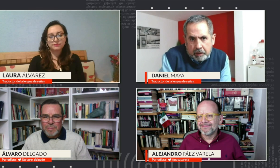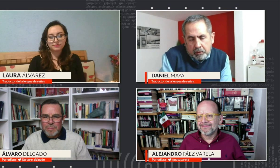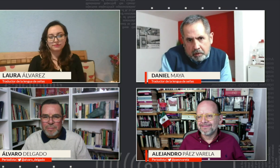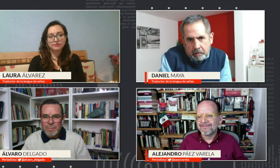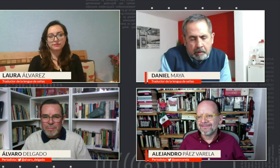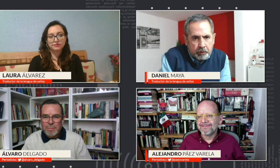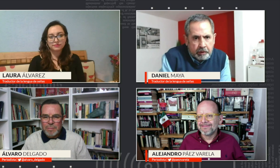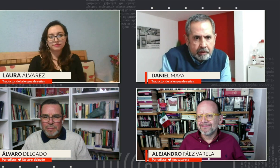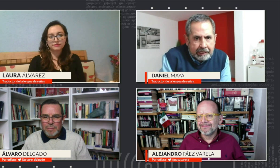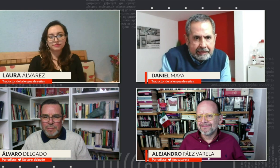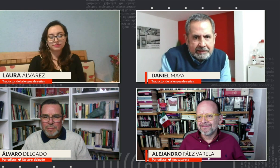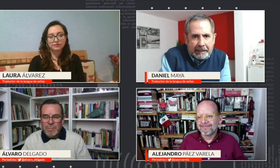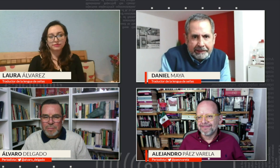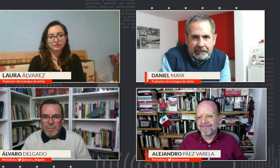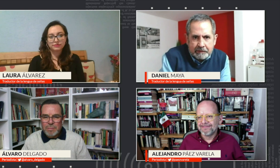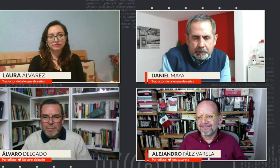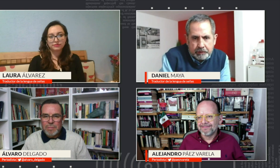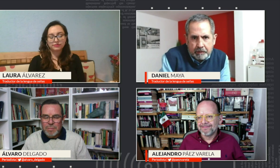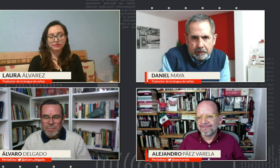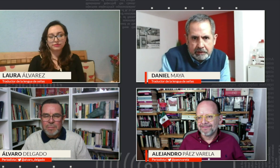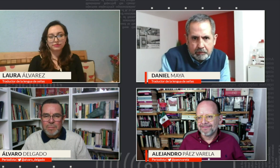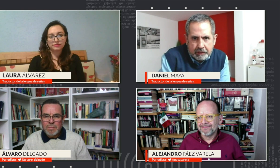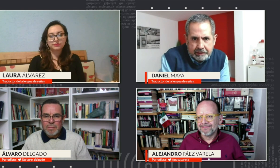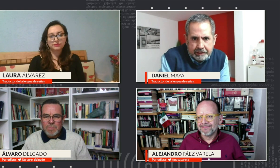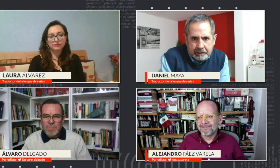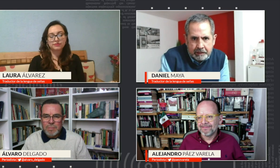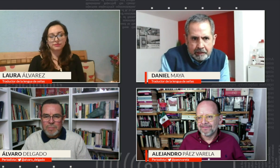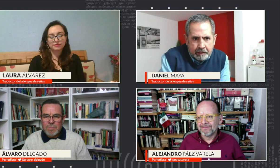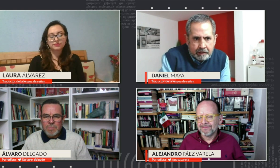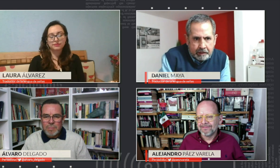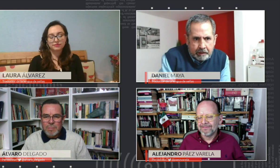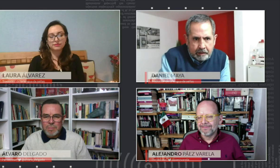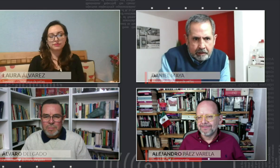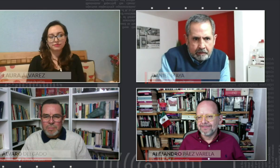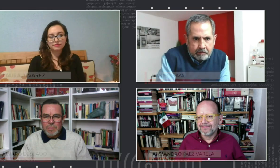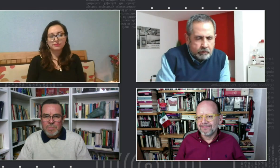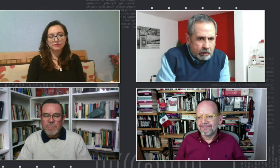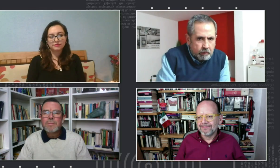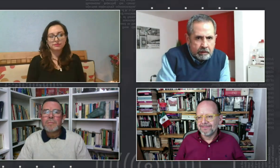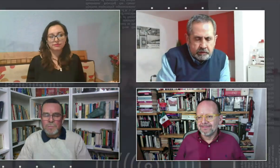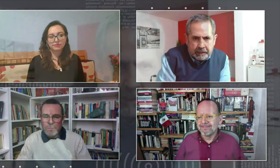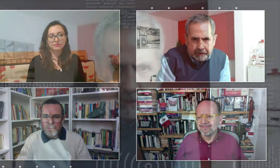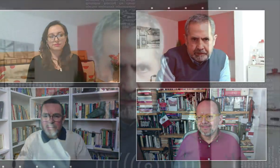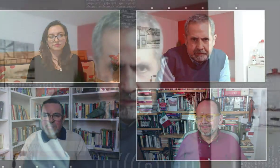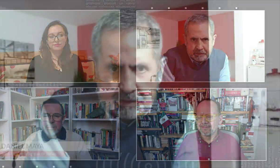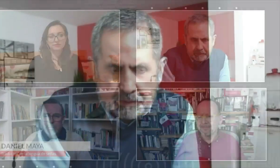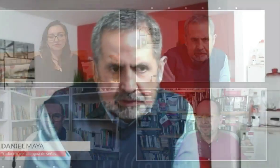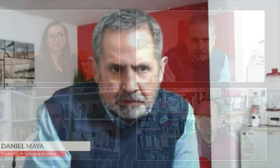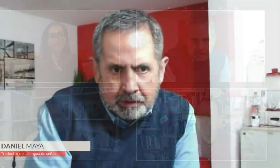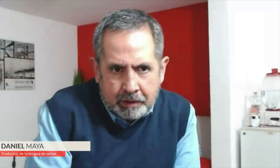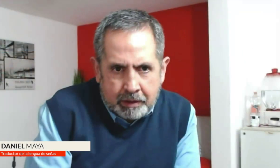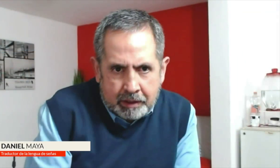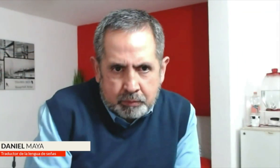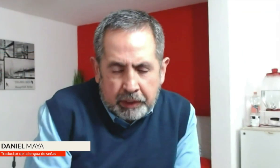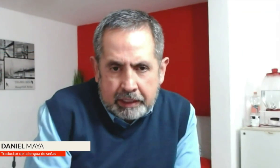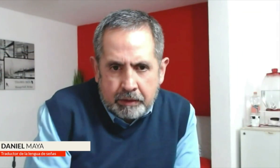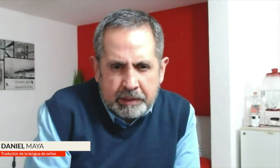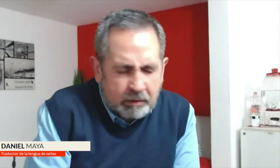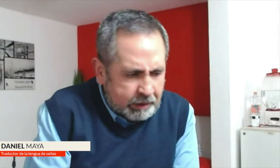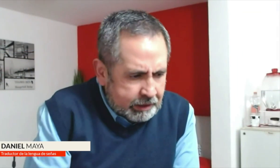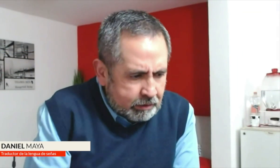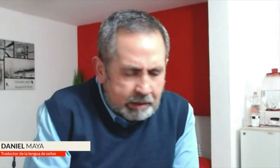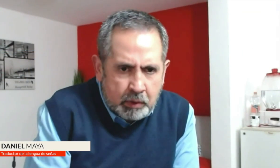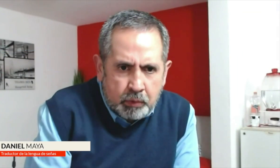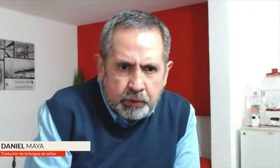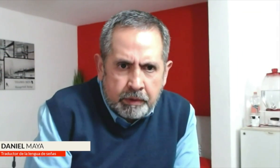tenido la oportunidad de grandes pláticas, pero sí cuando estamos en las giras nos saluda y nos agradece el servicio. Es muy cálido.